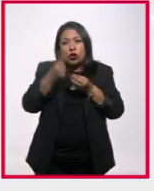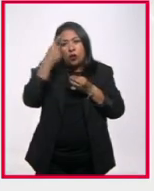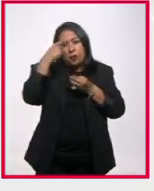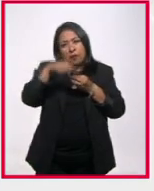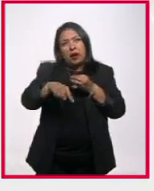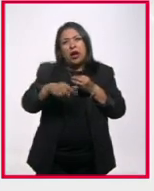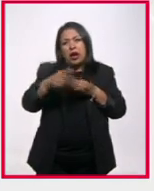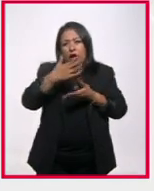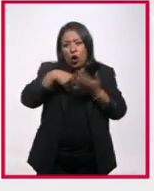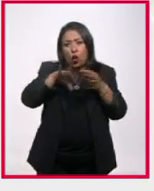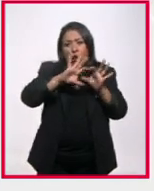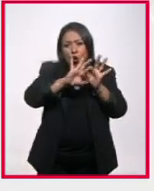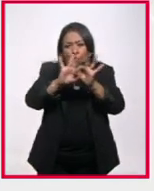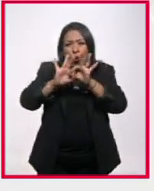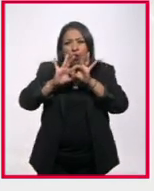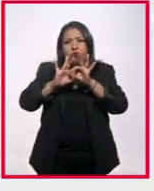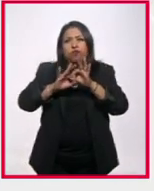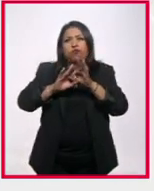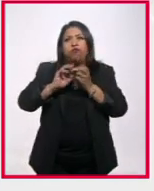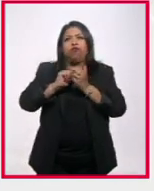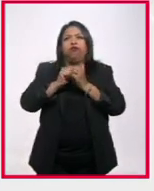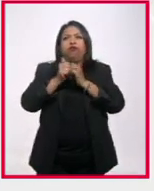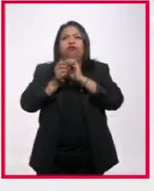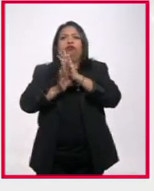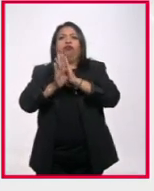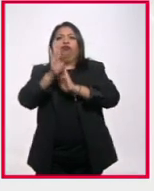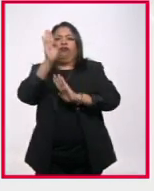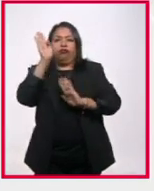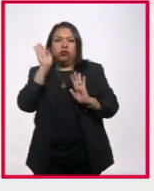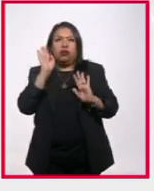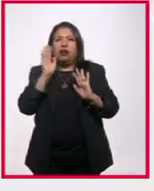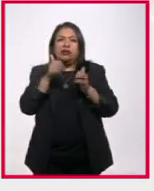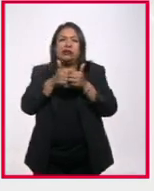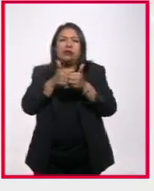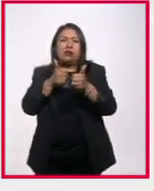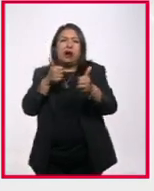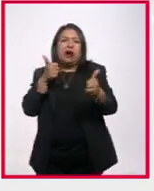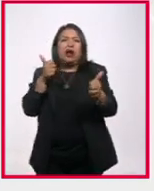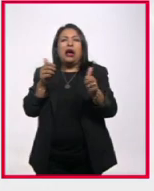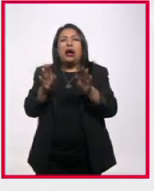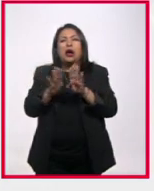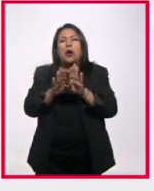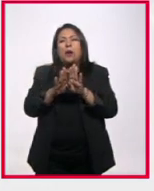crecer todos juntos. Y pues ya, dejarnos un poco de...